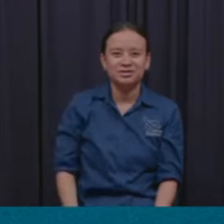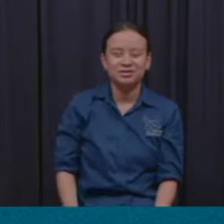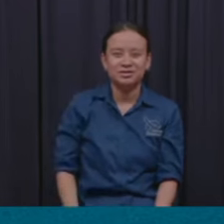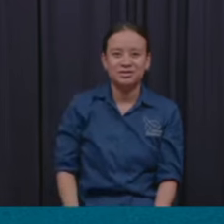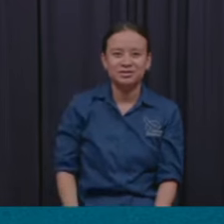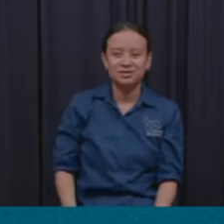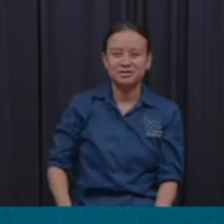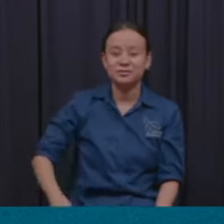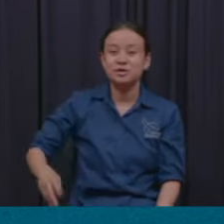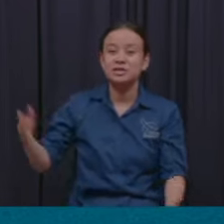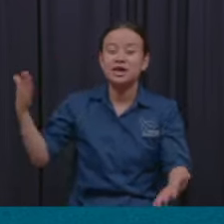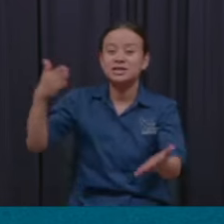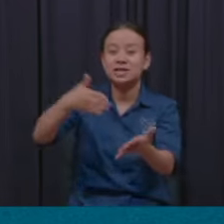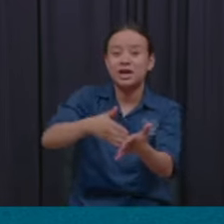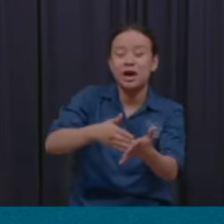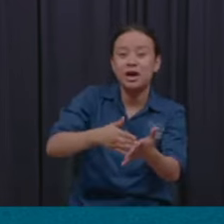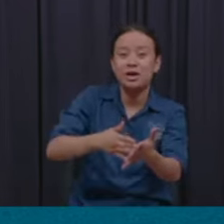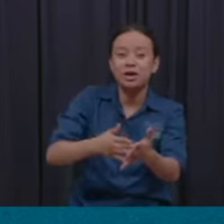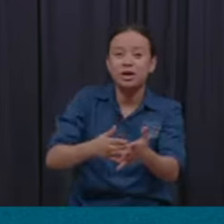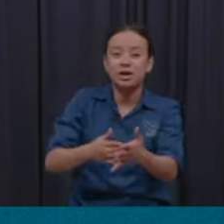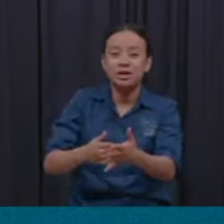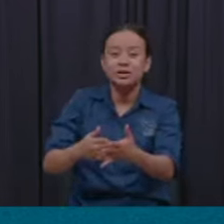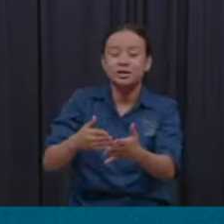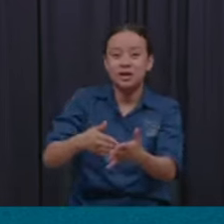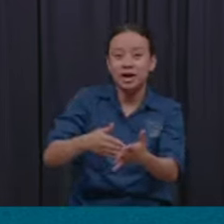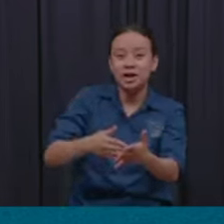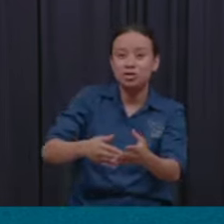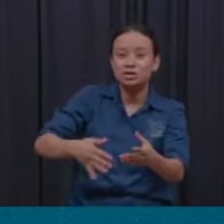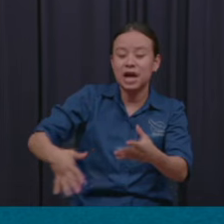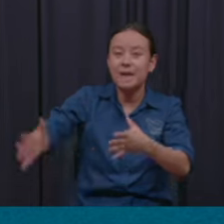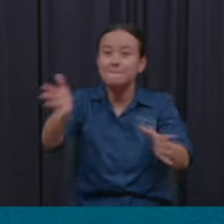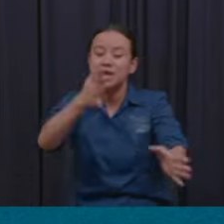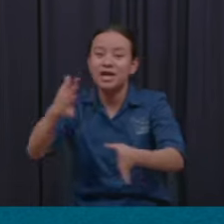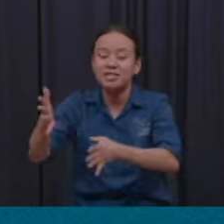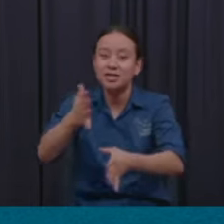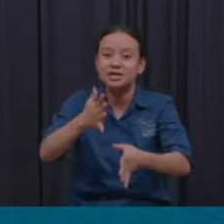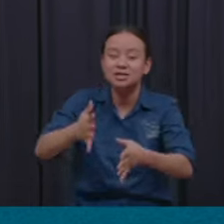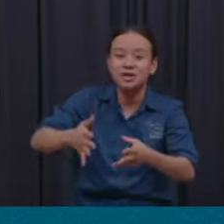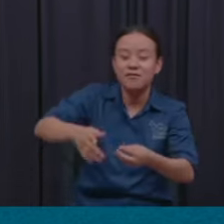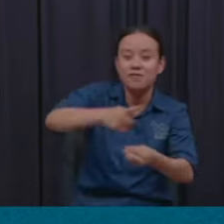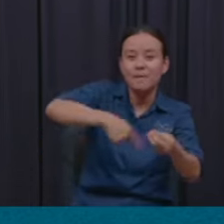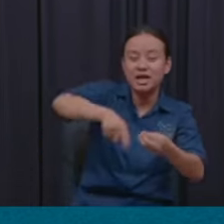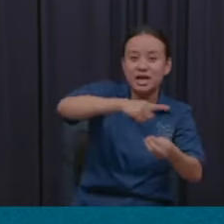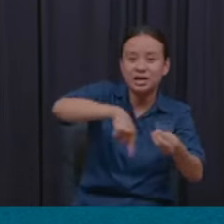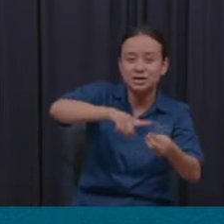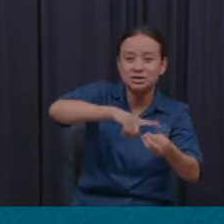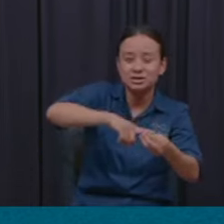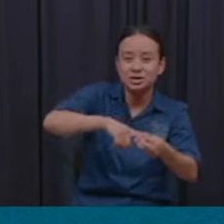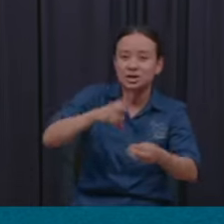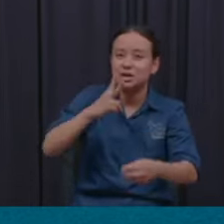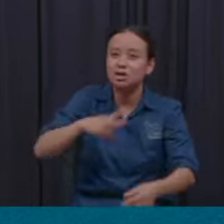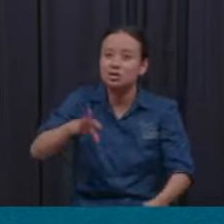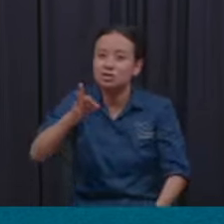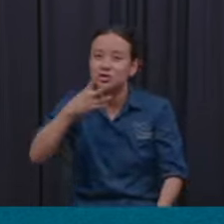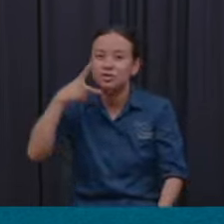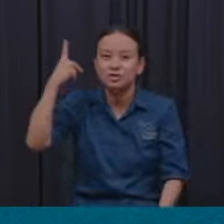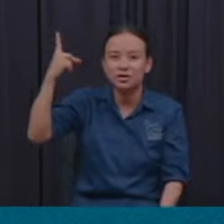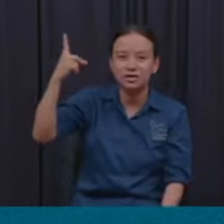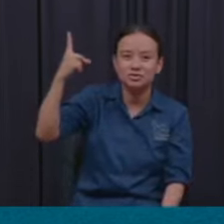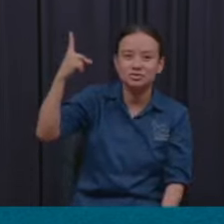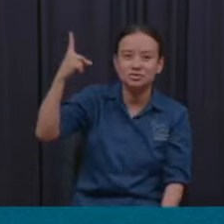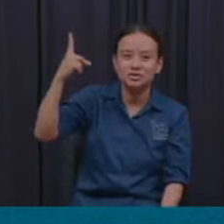Entonces, hermanos amados, los ambientes familiares de los hijos de Dios tienen que ser